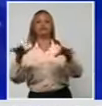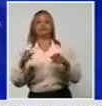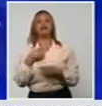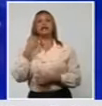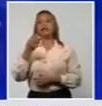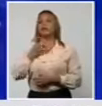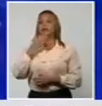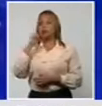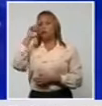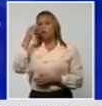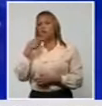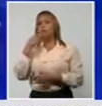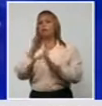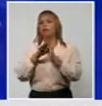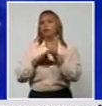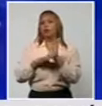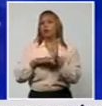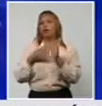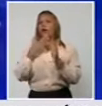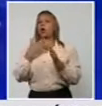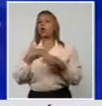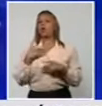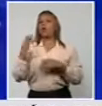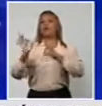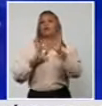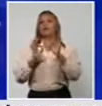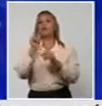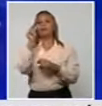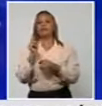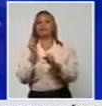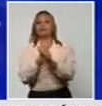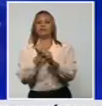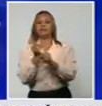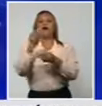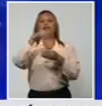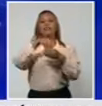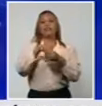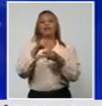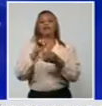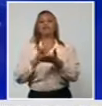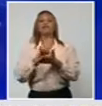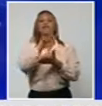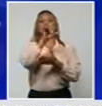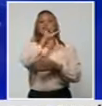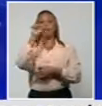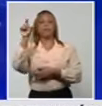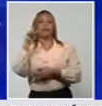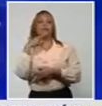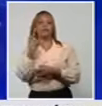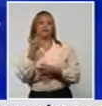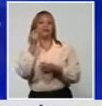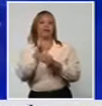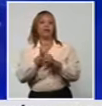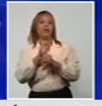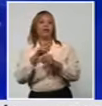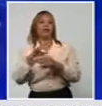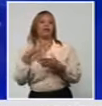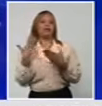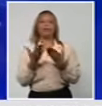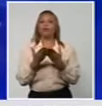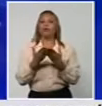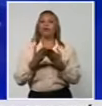protocolos establecidos, pero ¿cómo se protege nuestro personal en esos escenarios, en los puertos y aeropuertos, aduaneros, personal de inmigración, todo el